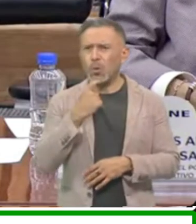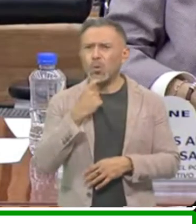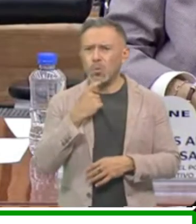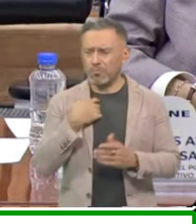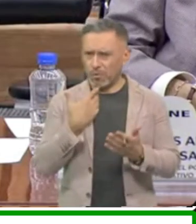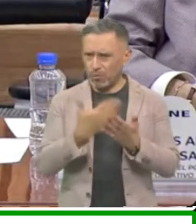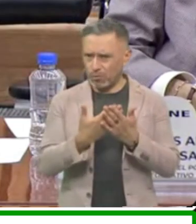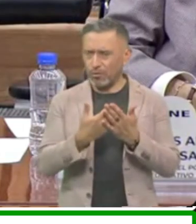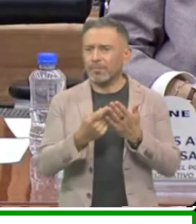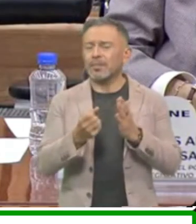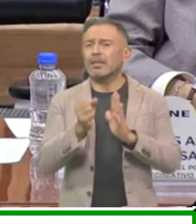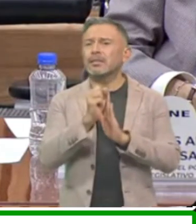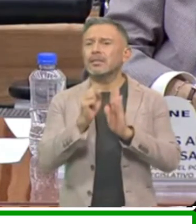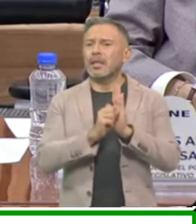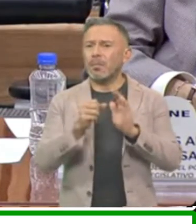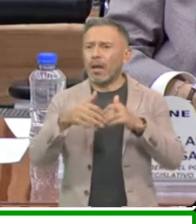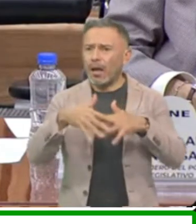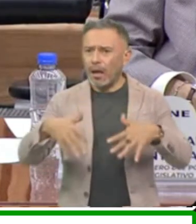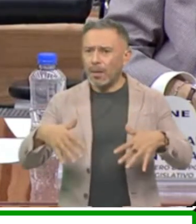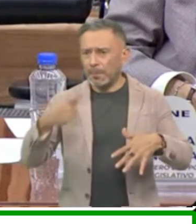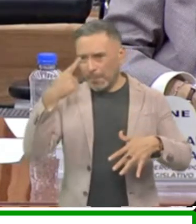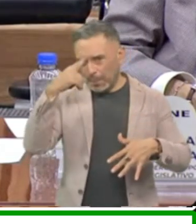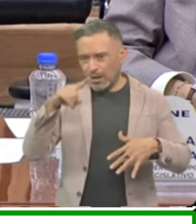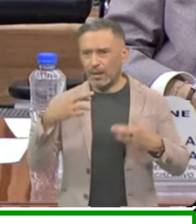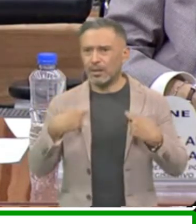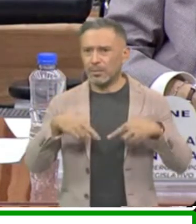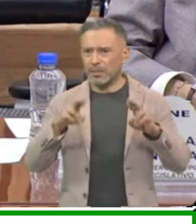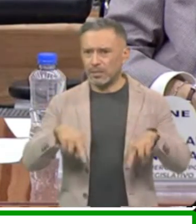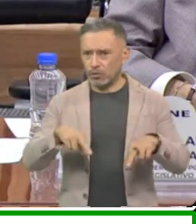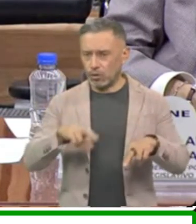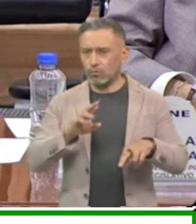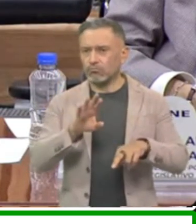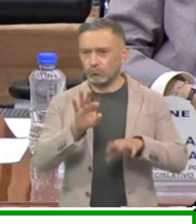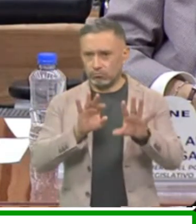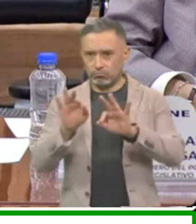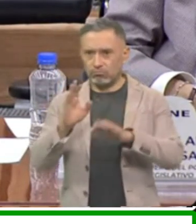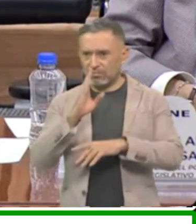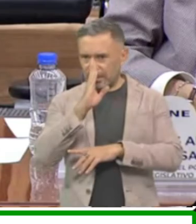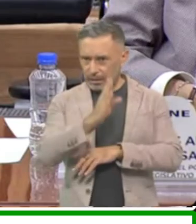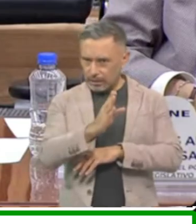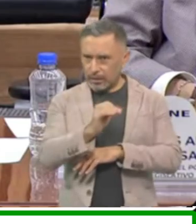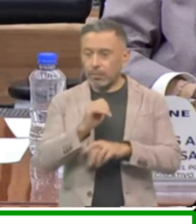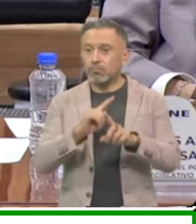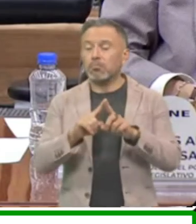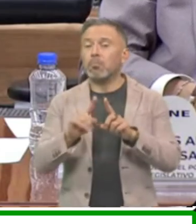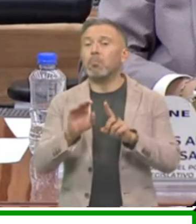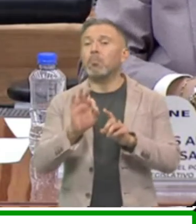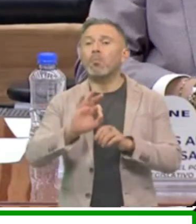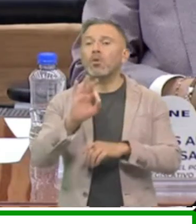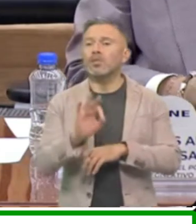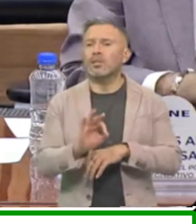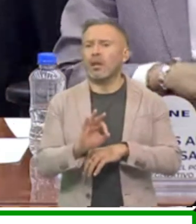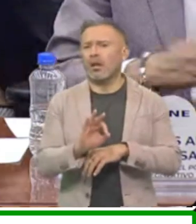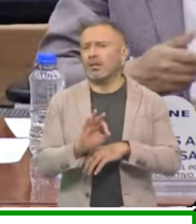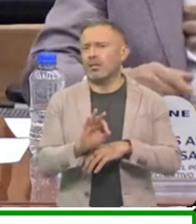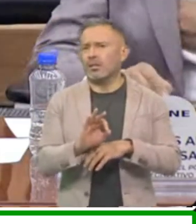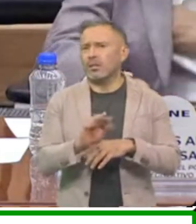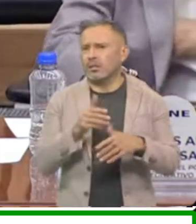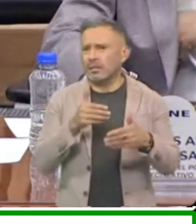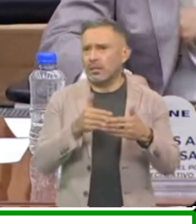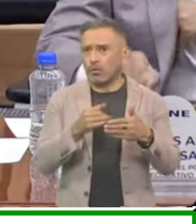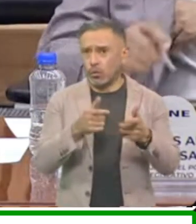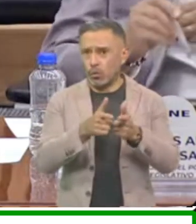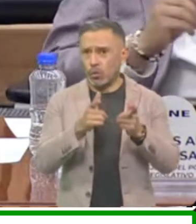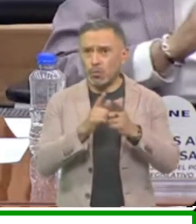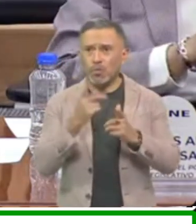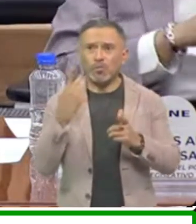sistema de representación directa para asignar porcentajes muy cercanos a los que obtuvieran los partidos políticos